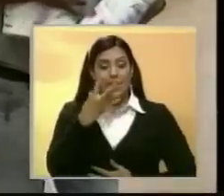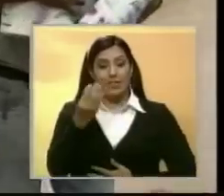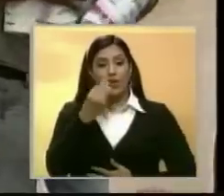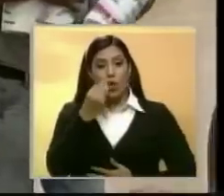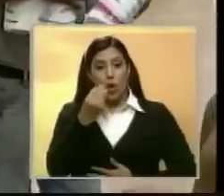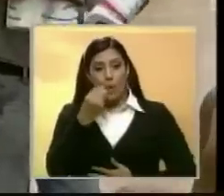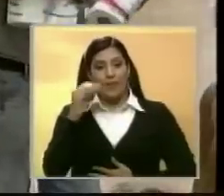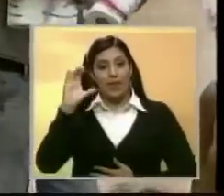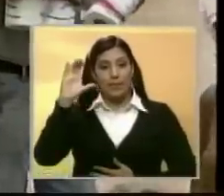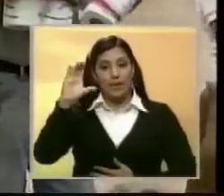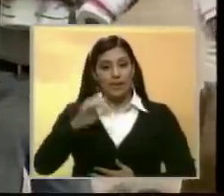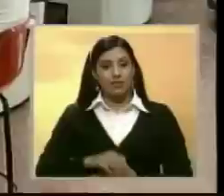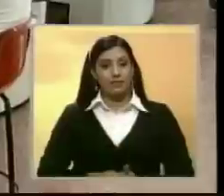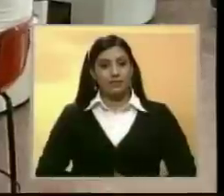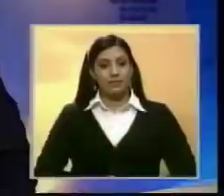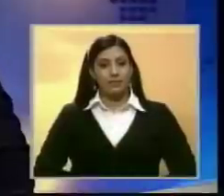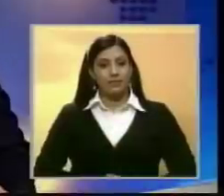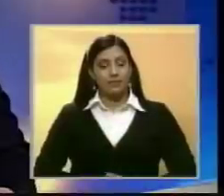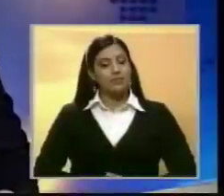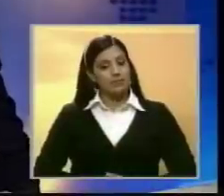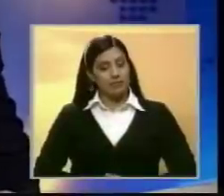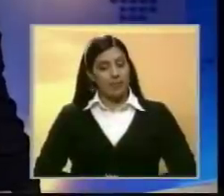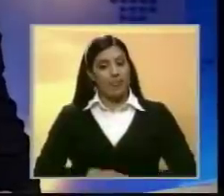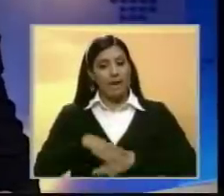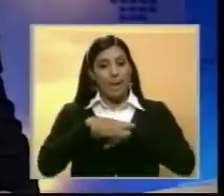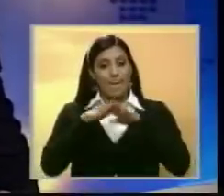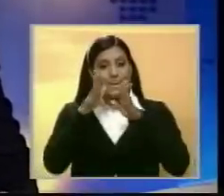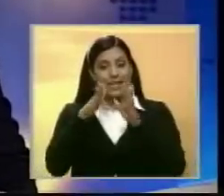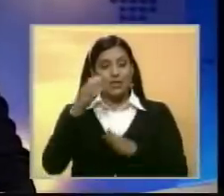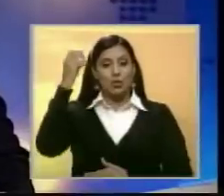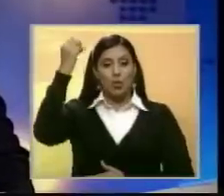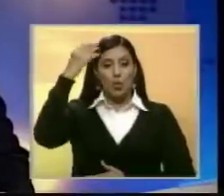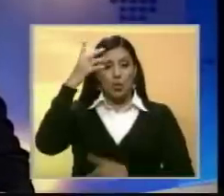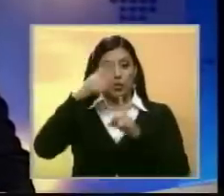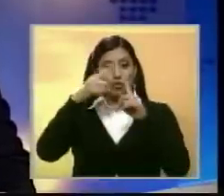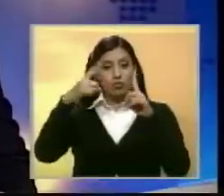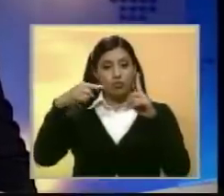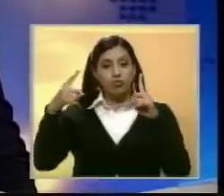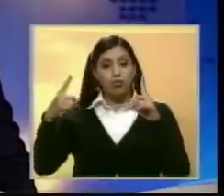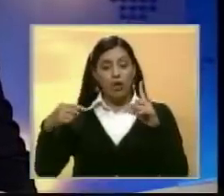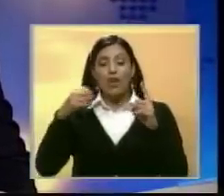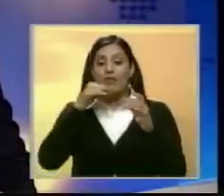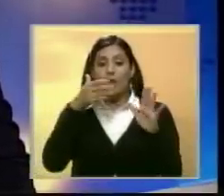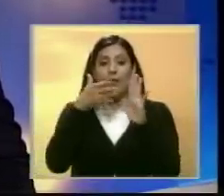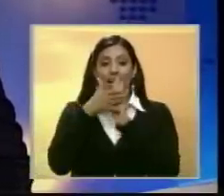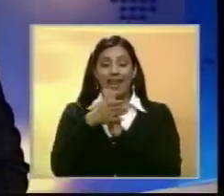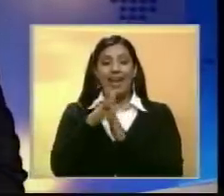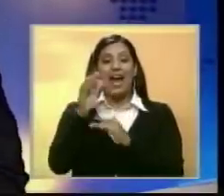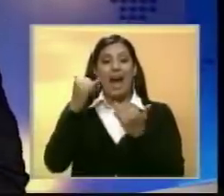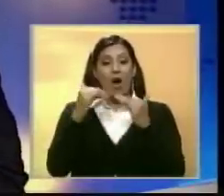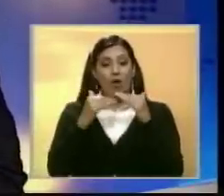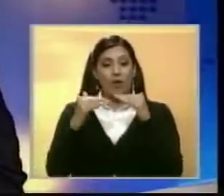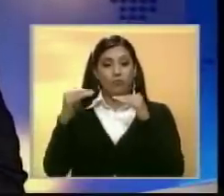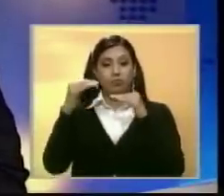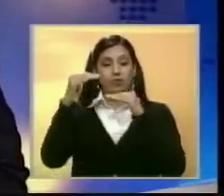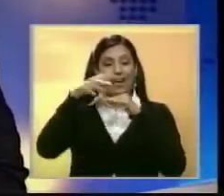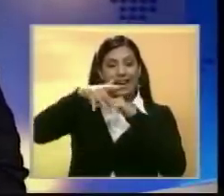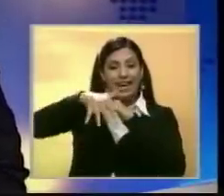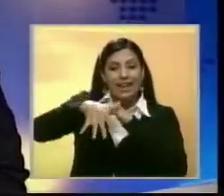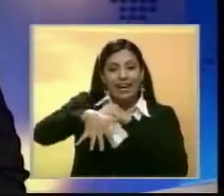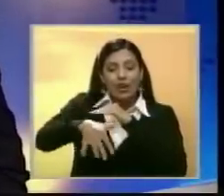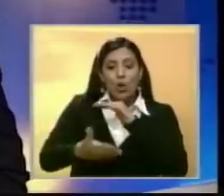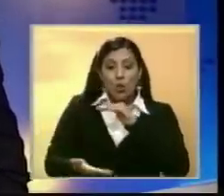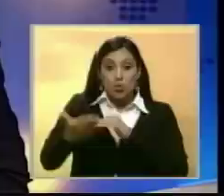los alimentos en el país. El ministro de Energía Eléctrica, Luis Mota Domínguez, informó que el nivel actual del Guri ha ascendido